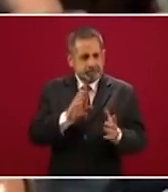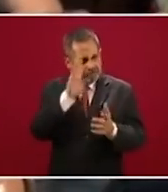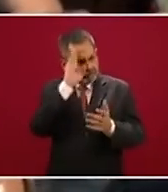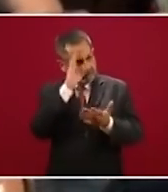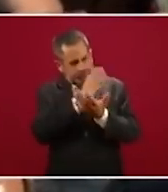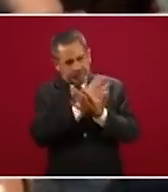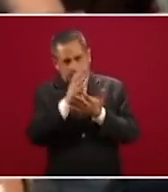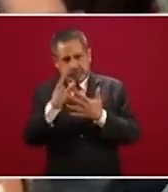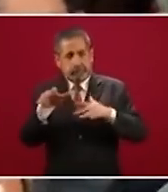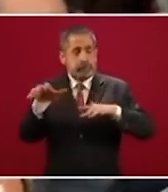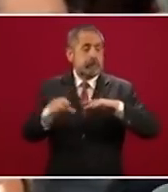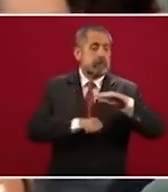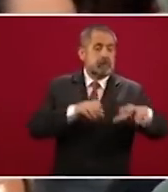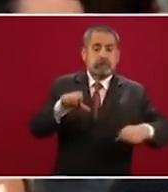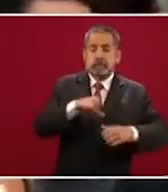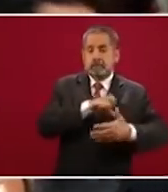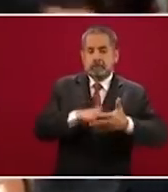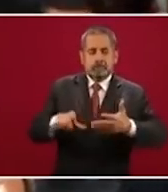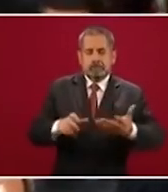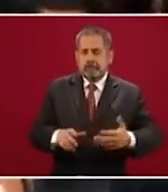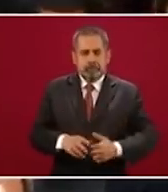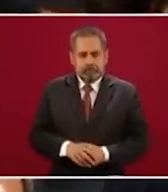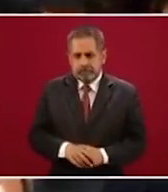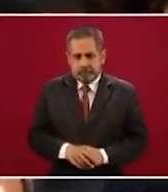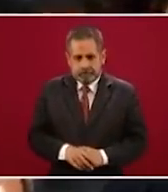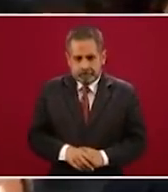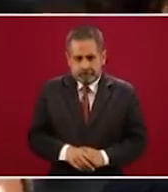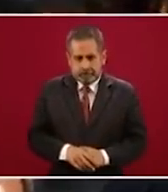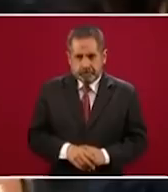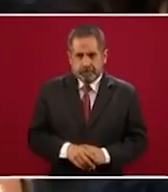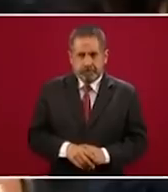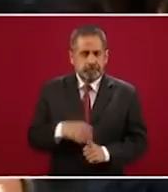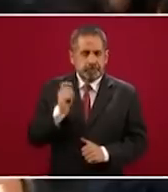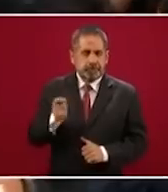situación de un pánico irracional.